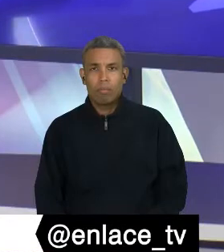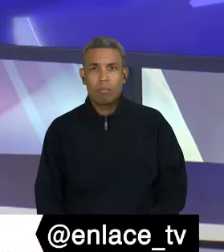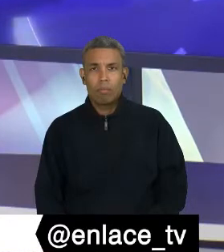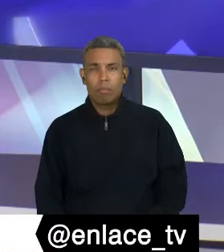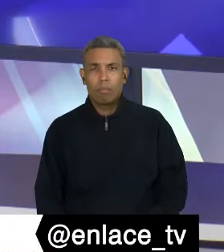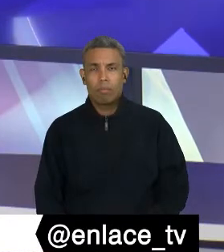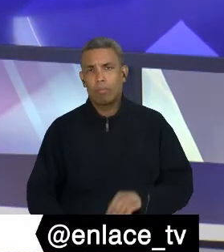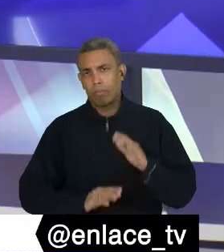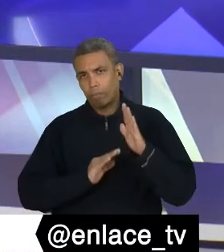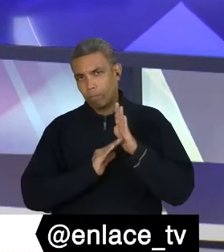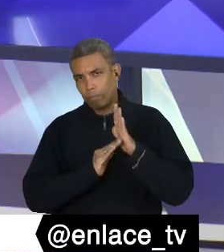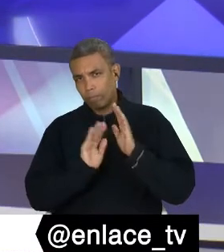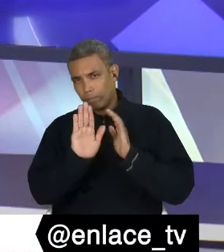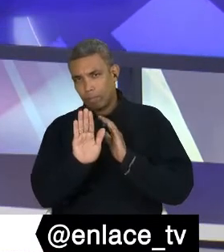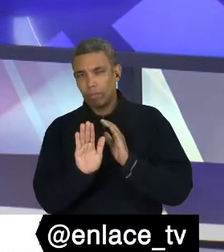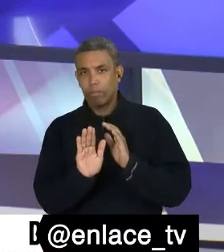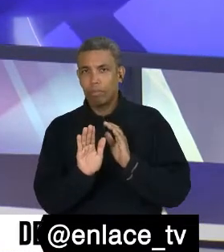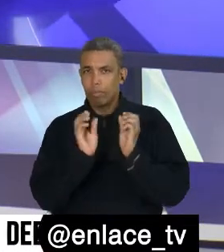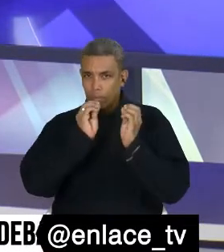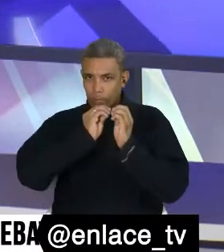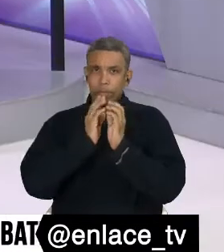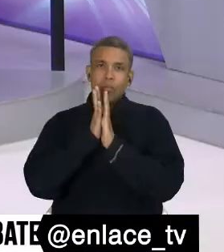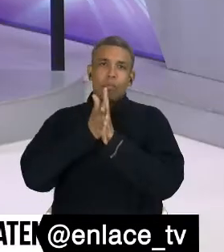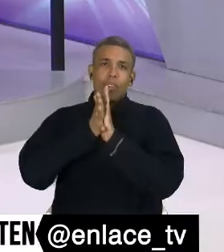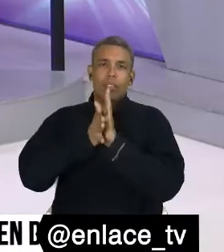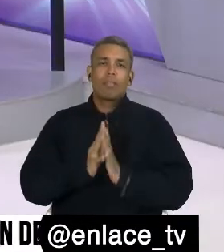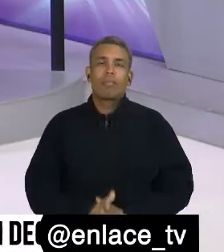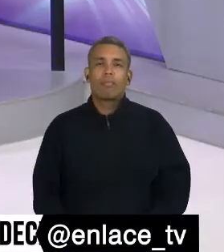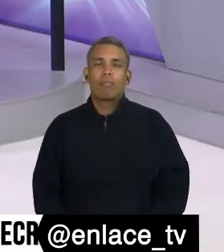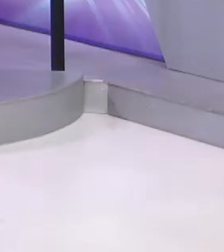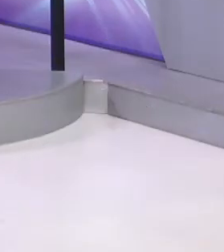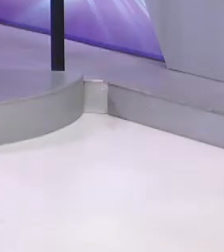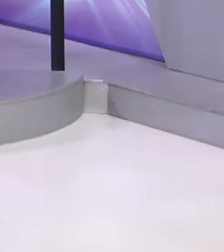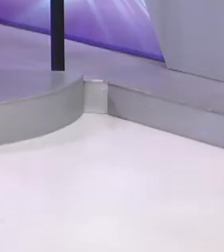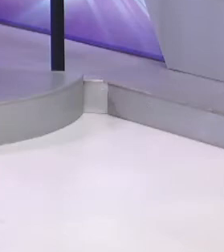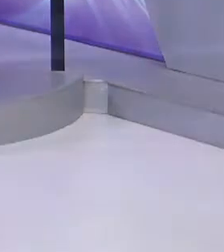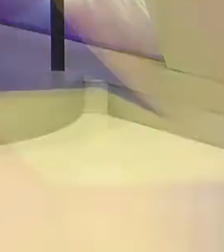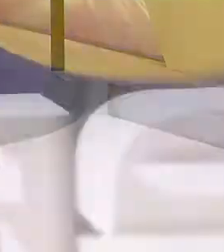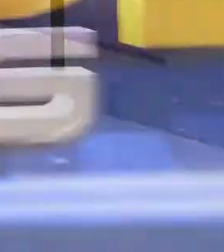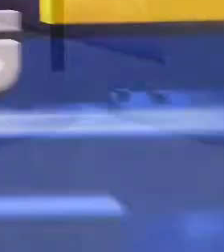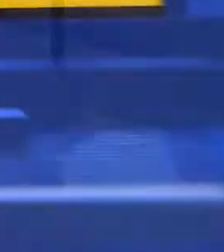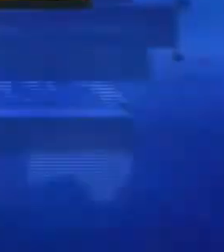Hacemos una pausa en Enlace Noticias, ya regresamos con más de lo que usted quiere ver.